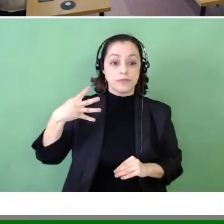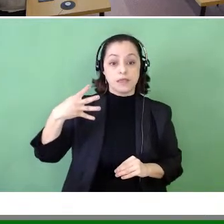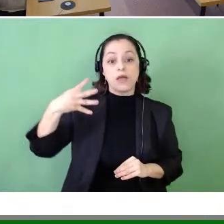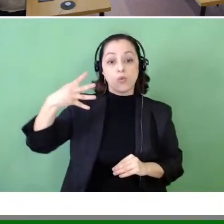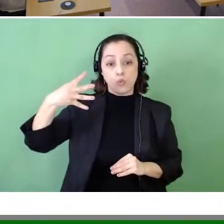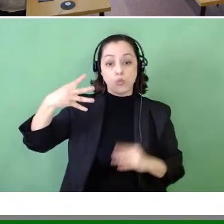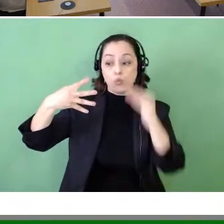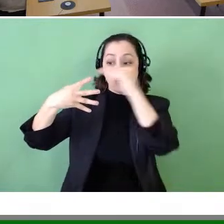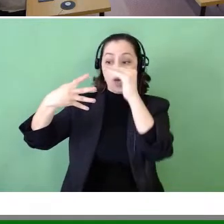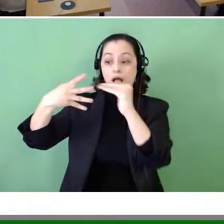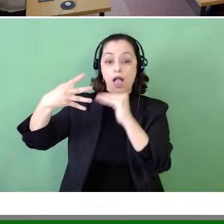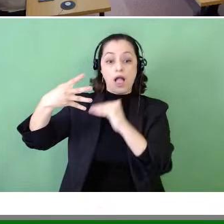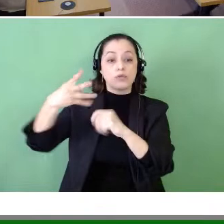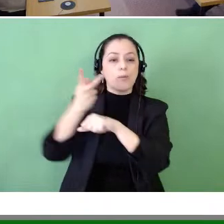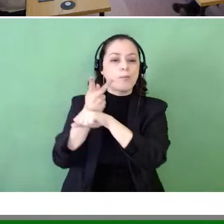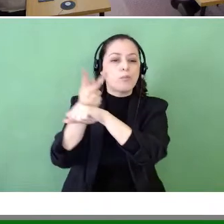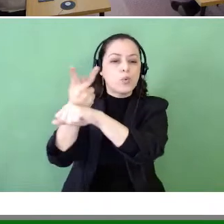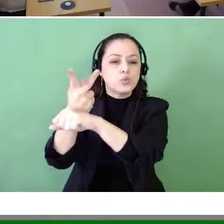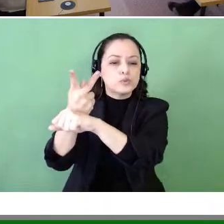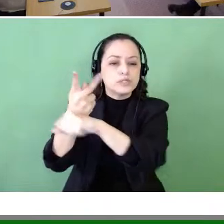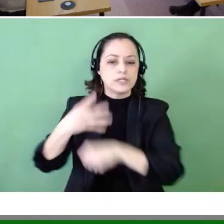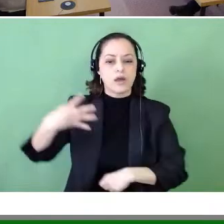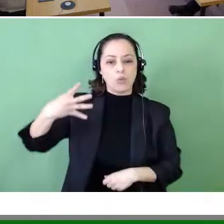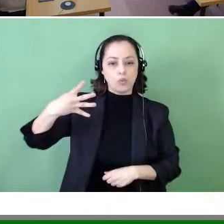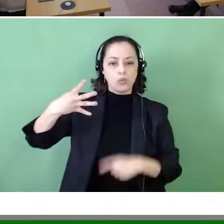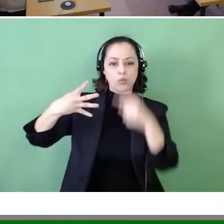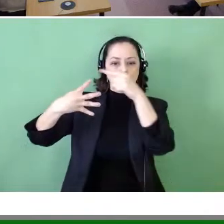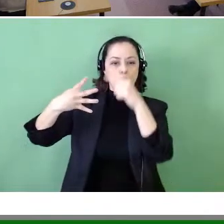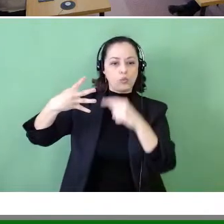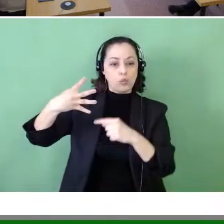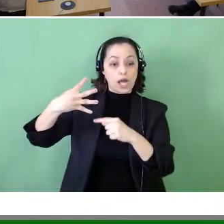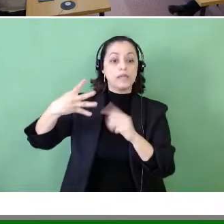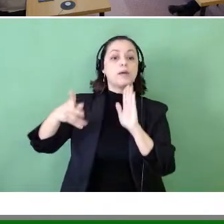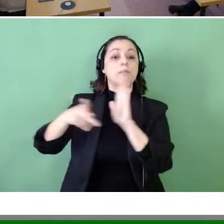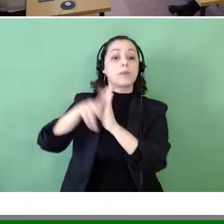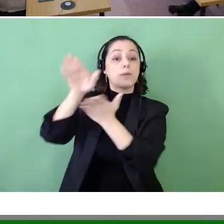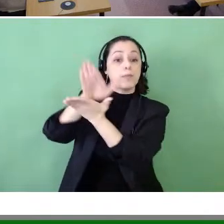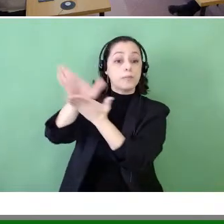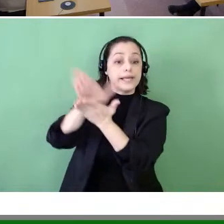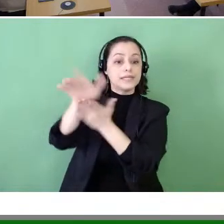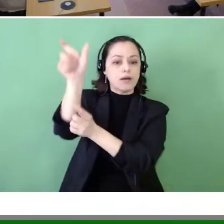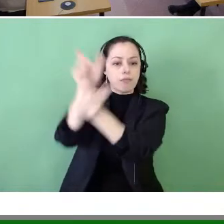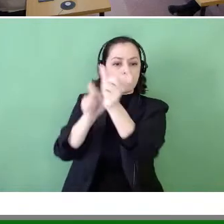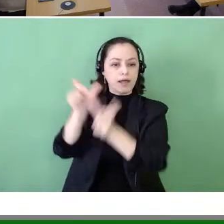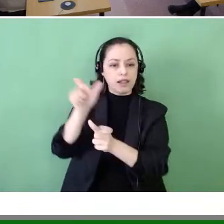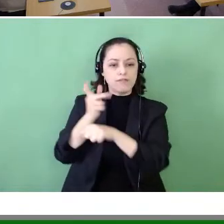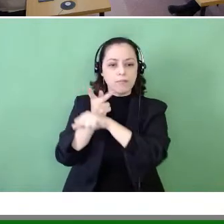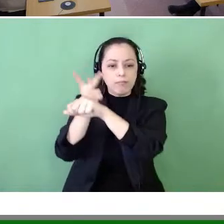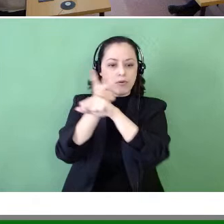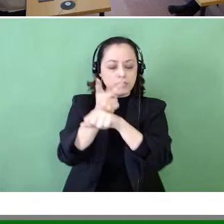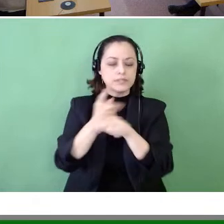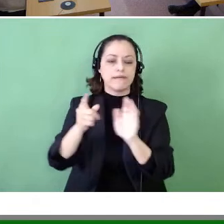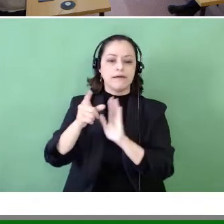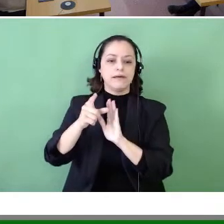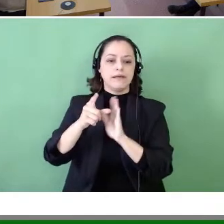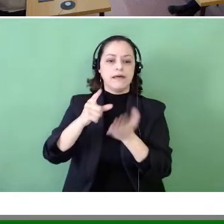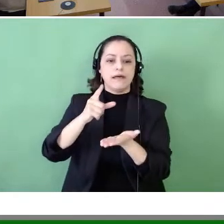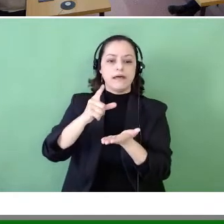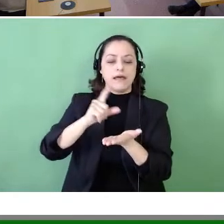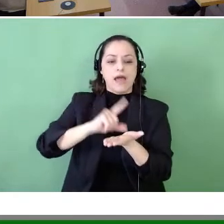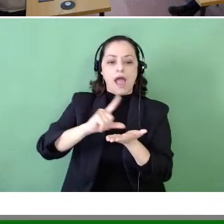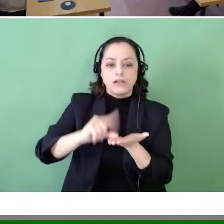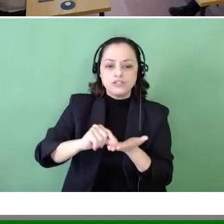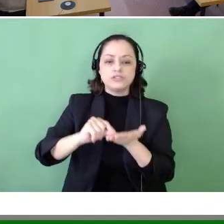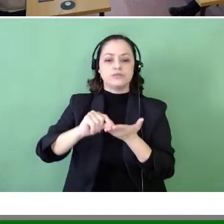mecanismos de busca, que son mecanismos específicos de publicaciones, y buscamos por artículos y disertaciones y